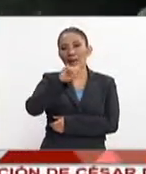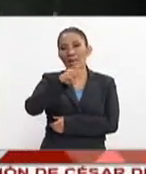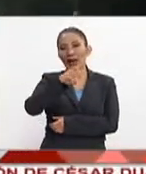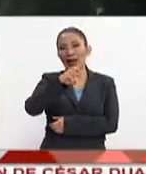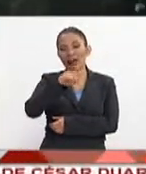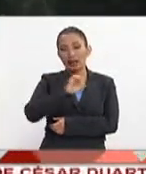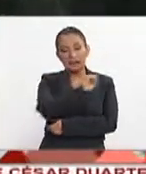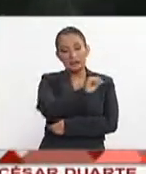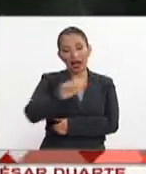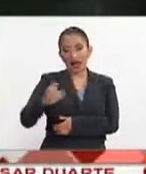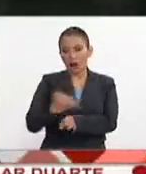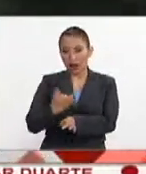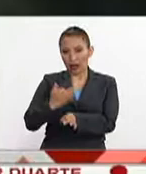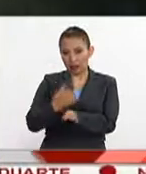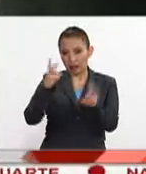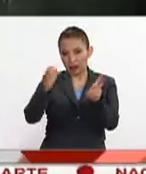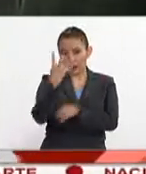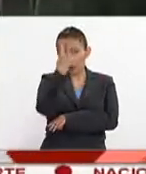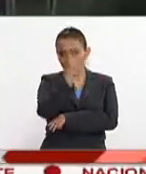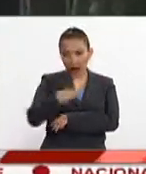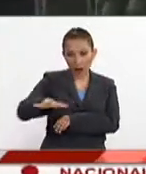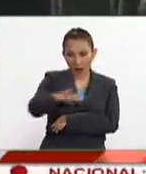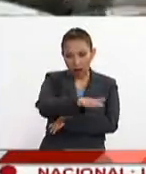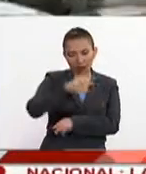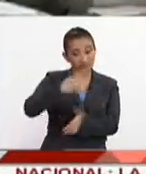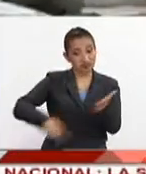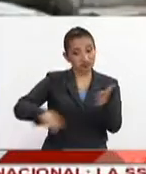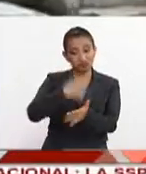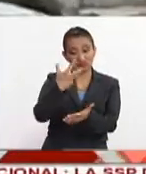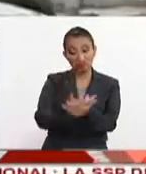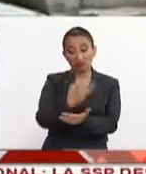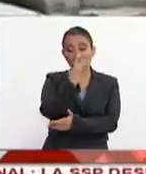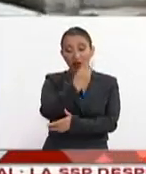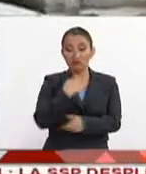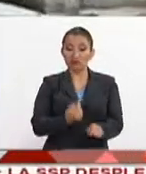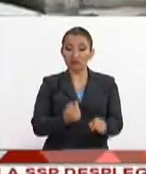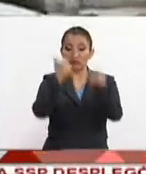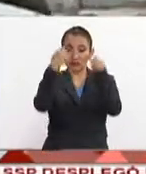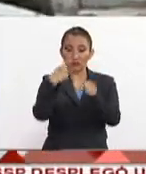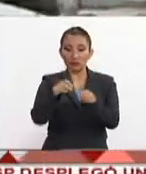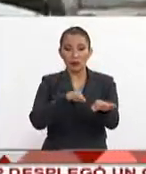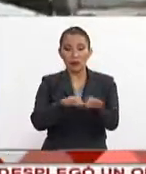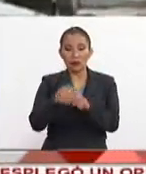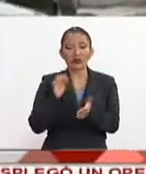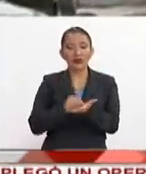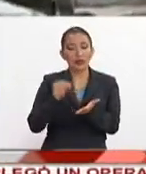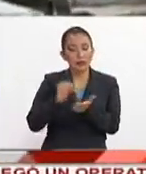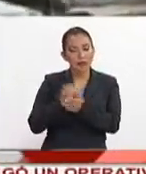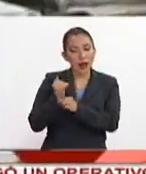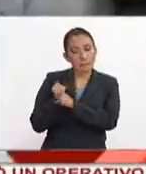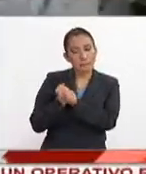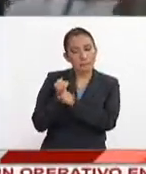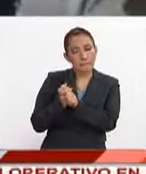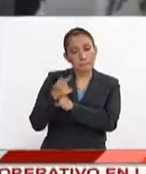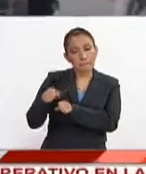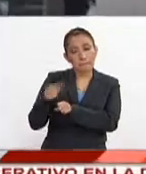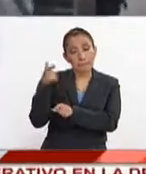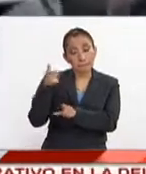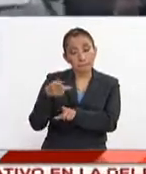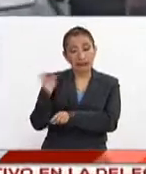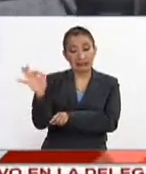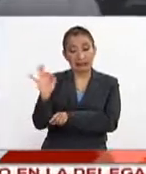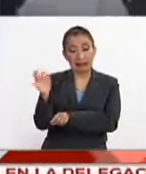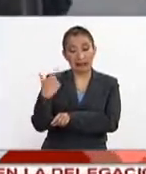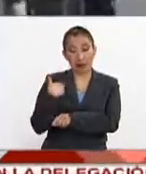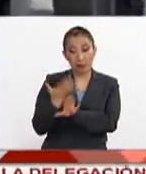de septiembre a la fecha, por este caso, 4 están suspendidos, 2 fueron cesados y 4 más aún están sujetos a investigación. Apuntó además